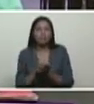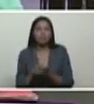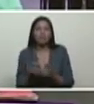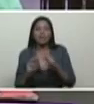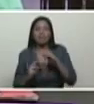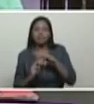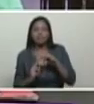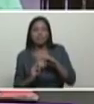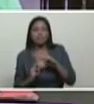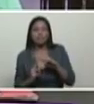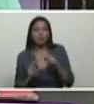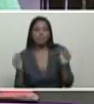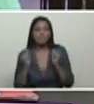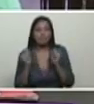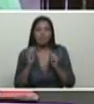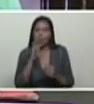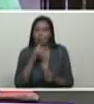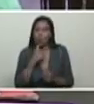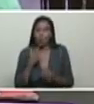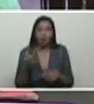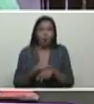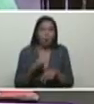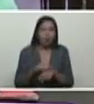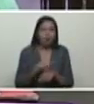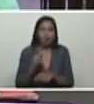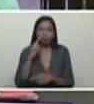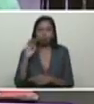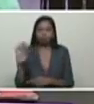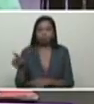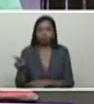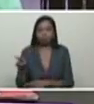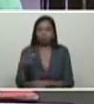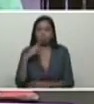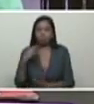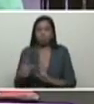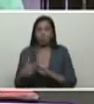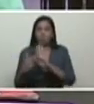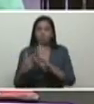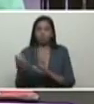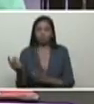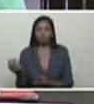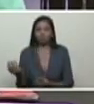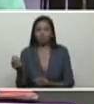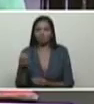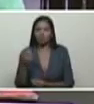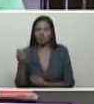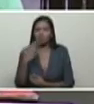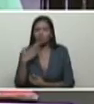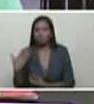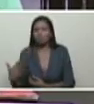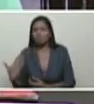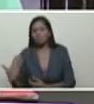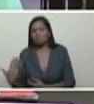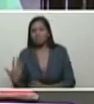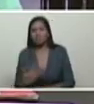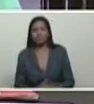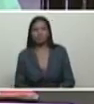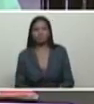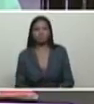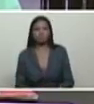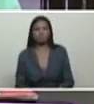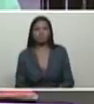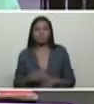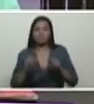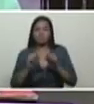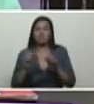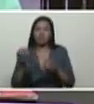Están huérfanos, sin gobernador. Son unos incapaces, demostraron ser unos incapaces, y por eso hay protectores. Seguir